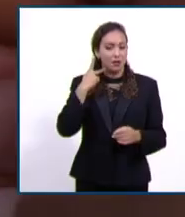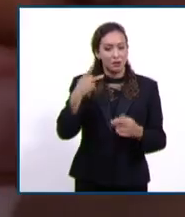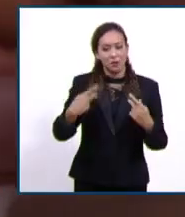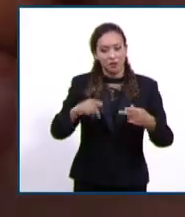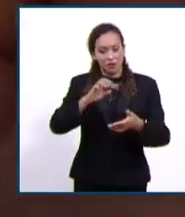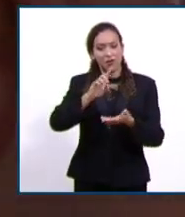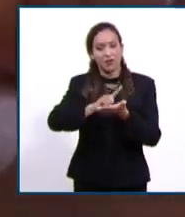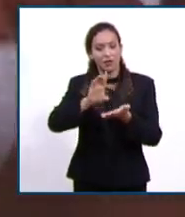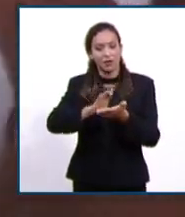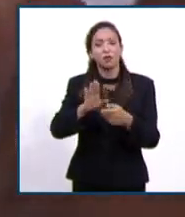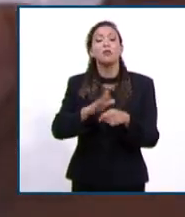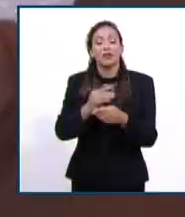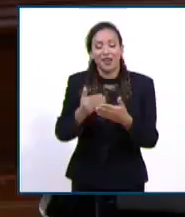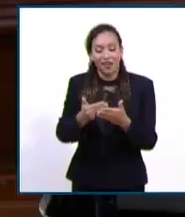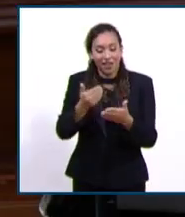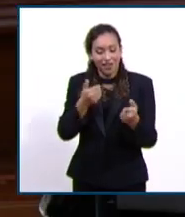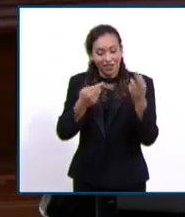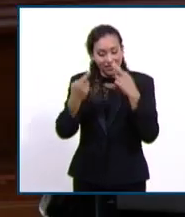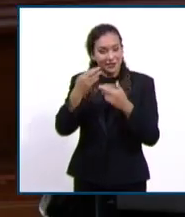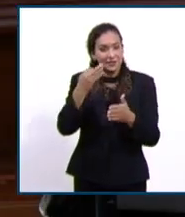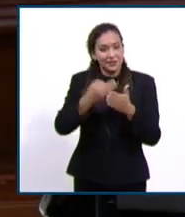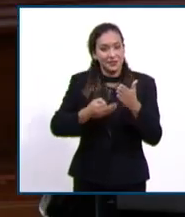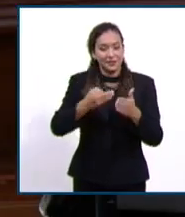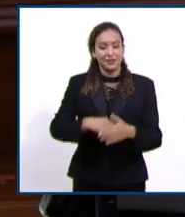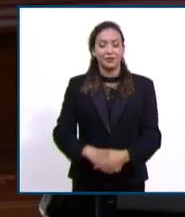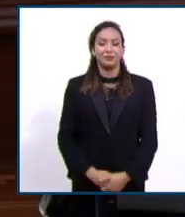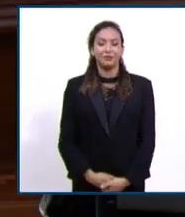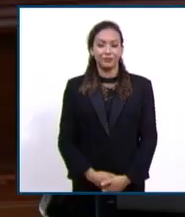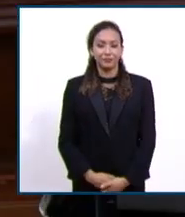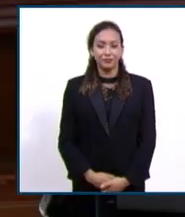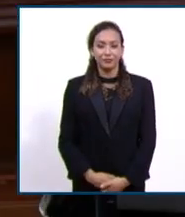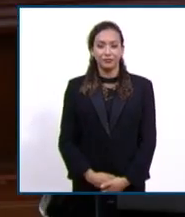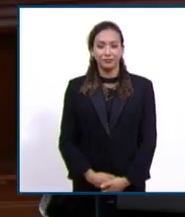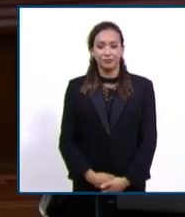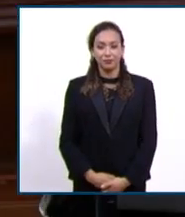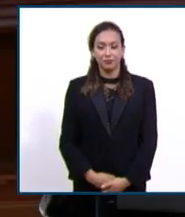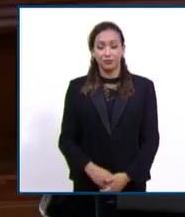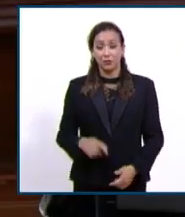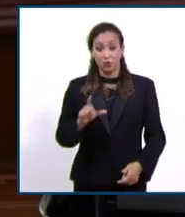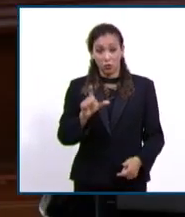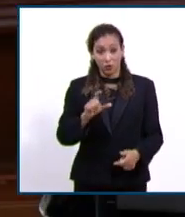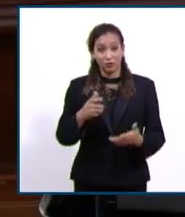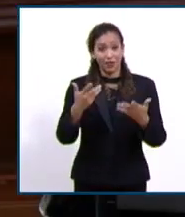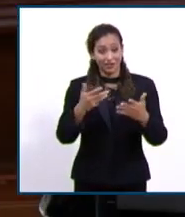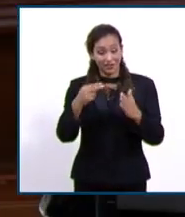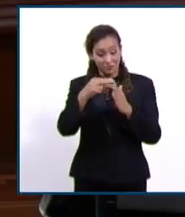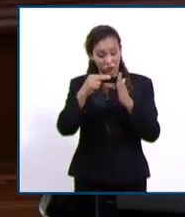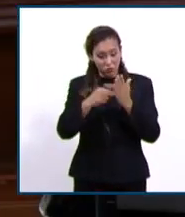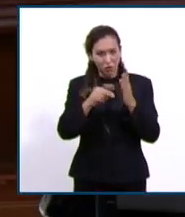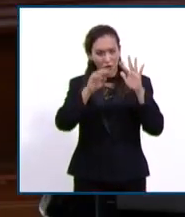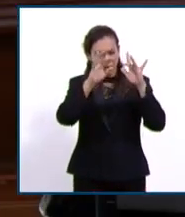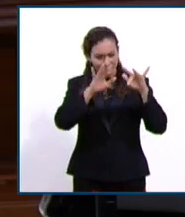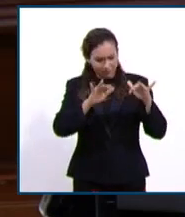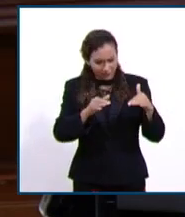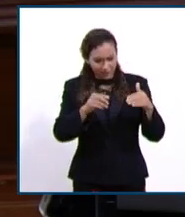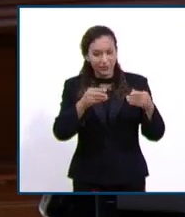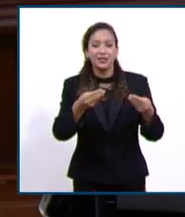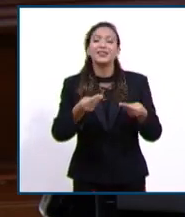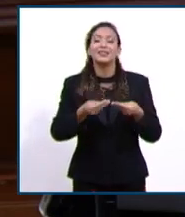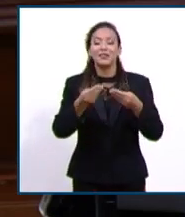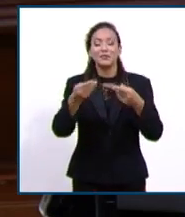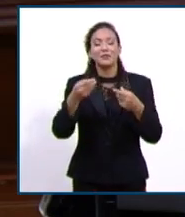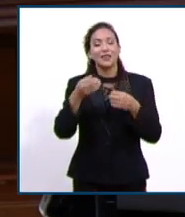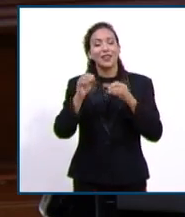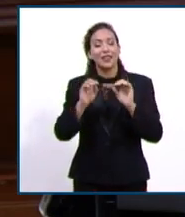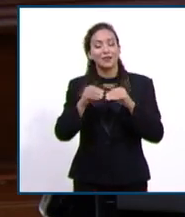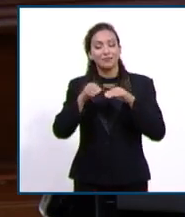por falta de consulta previa. Al expedir este instrumento normativo se omitió indebidamente llevar